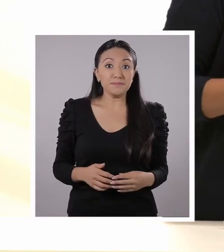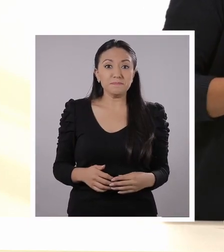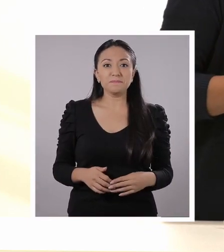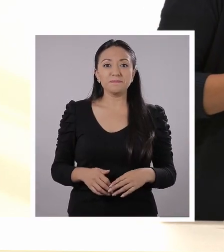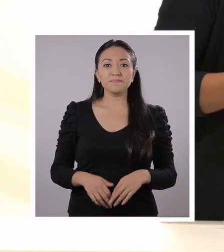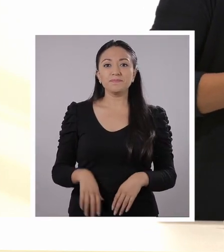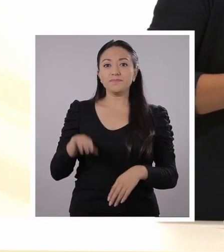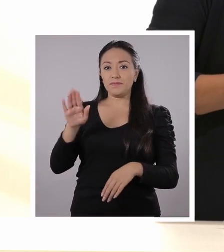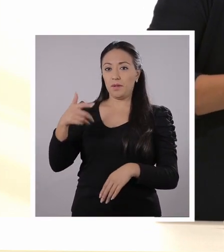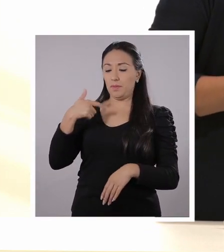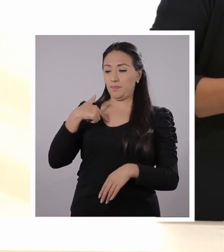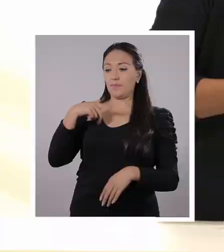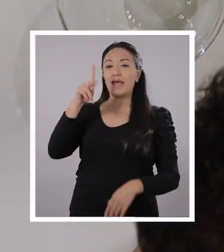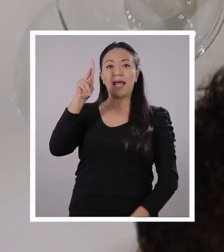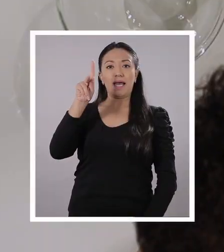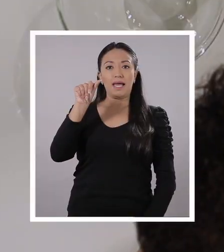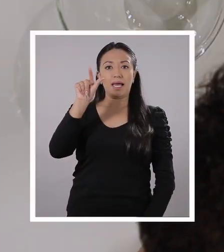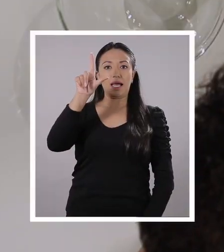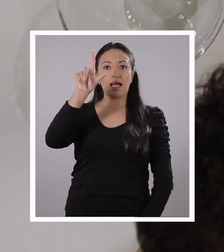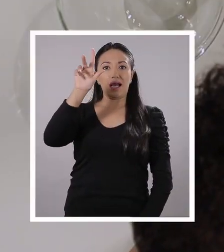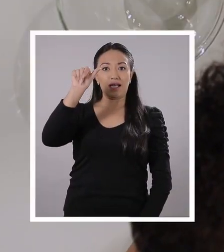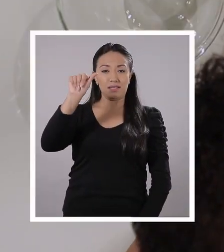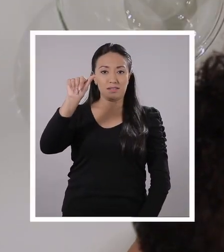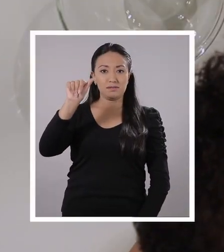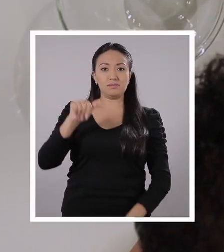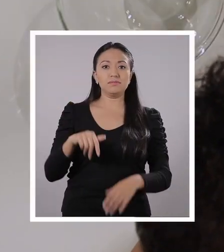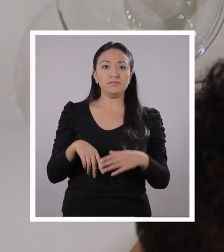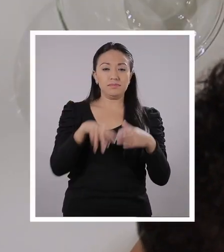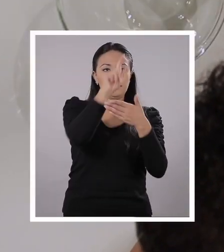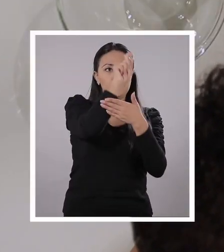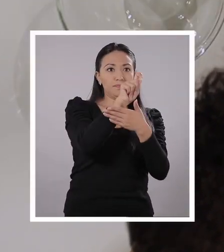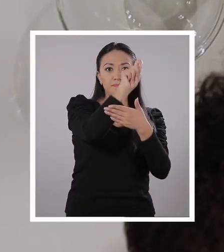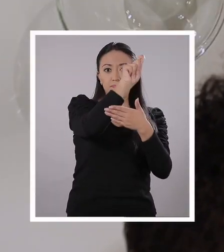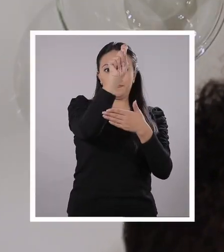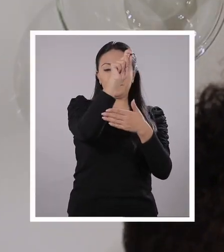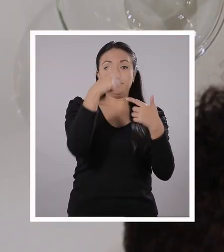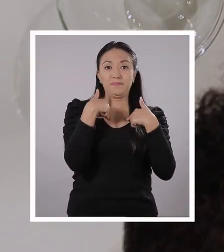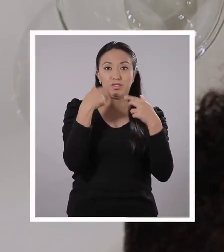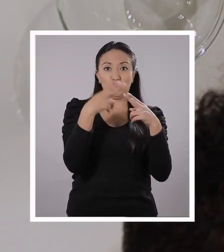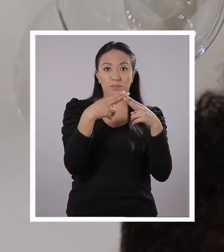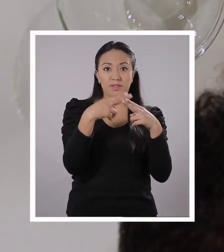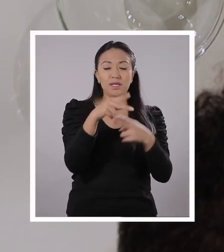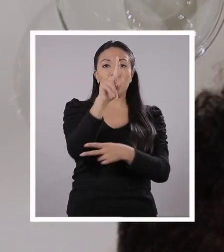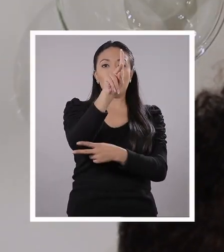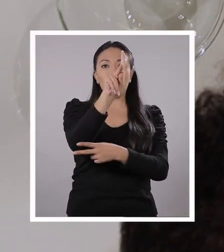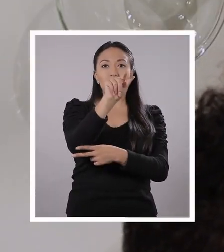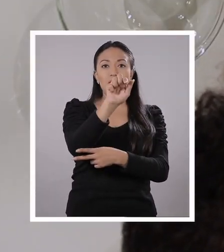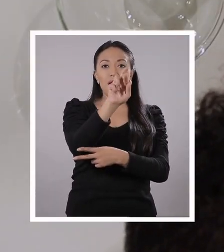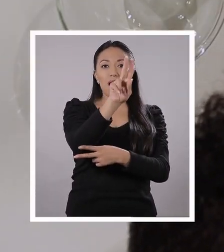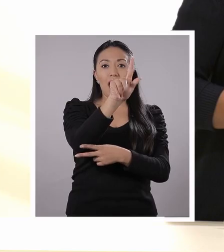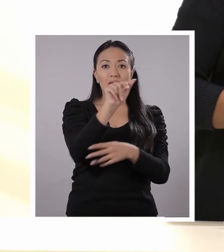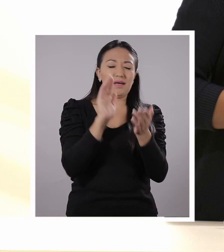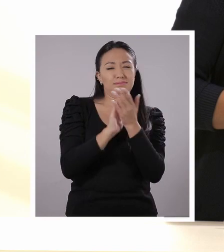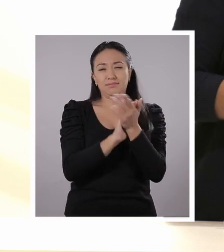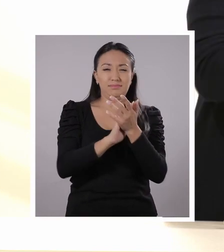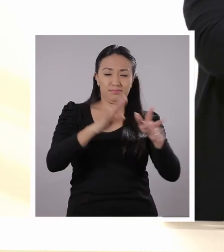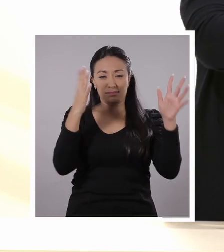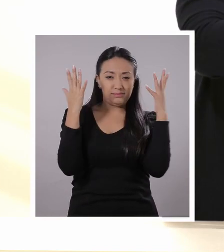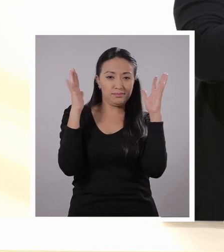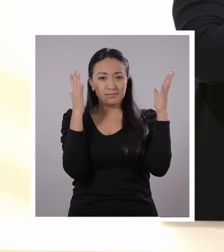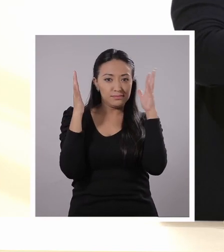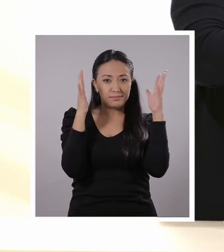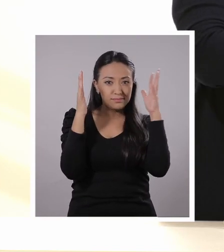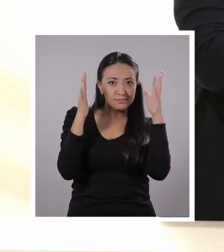casa también. A ver. Vamos a poner profe Carla. Ya. ¡Uy! Casi se me dobla. Participante número uno. ¡Eso! ¡Un fuerte